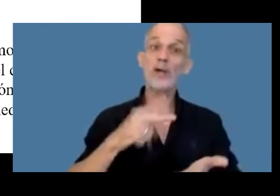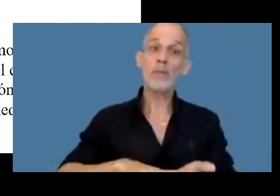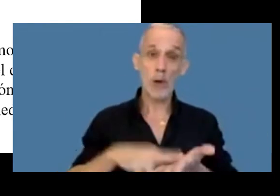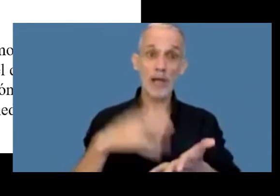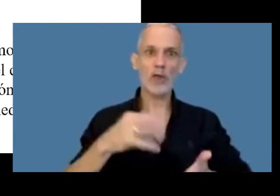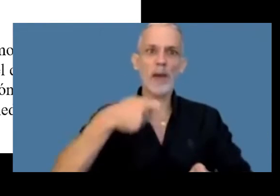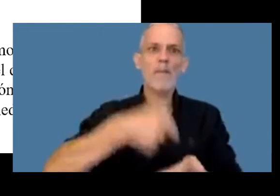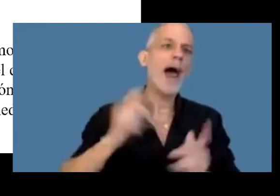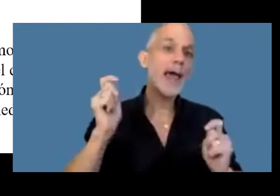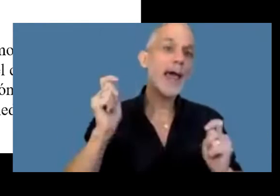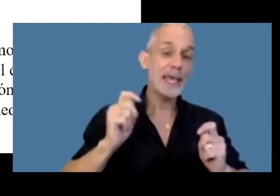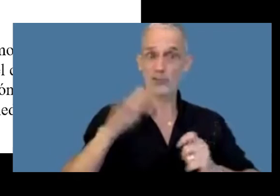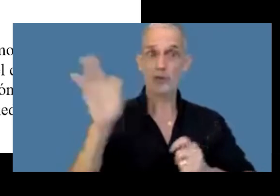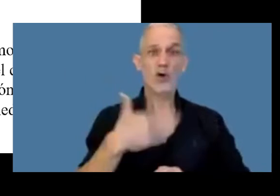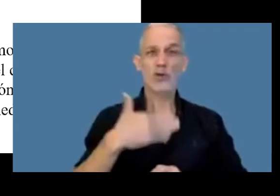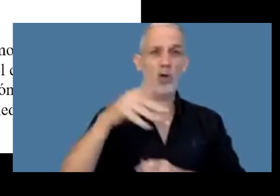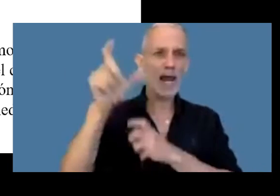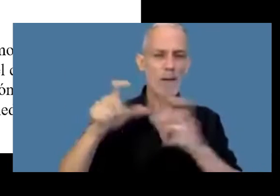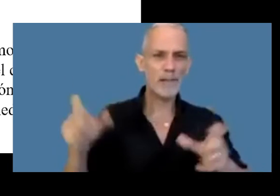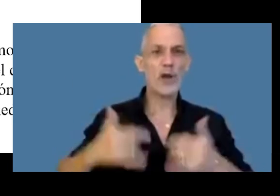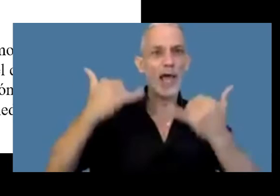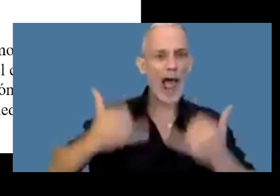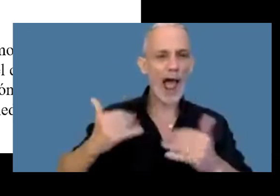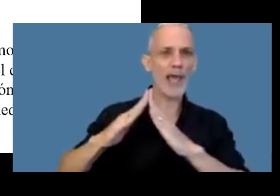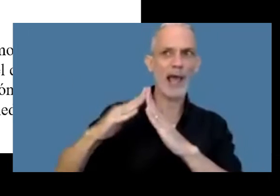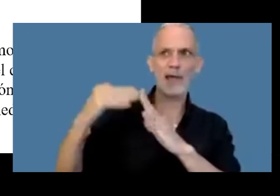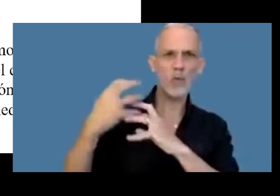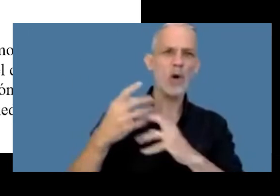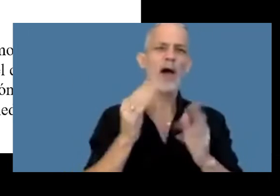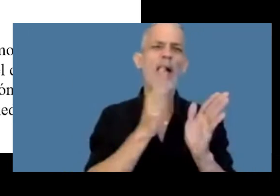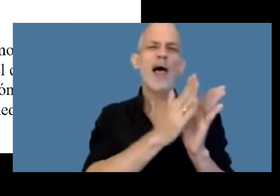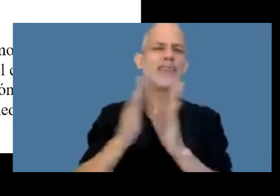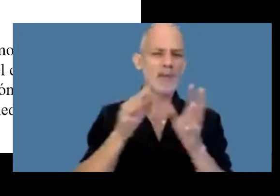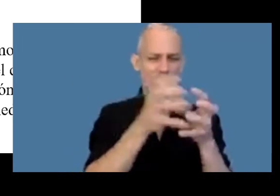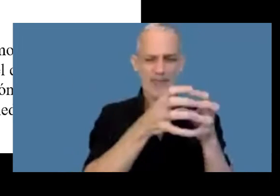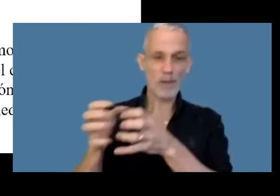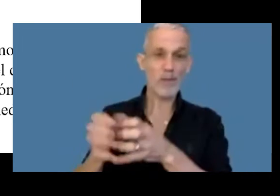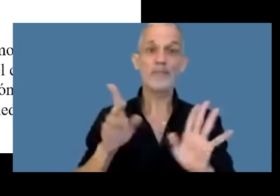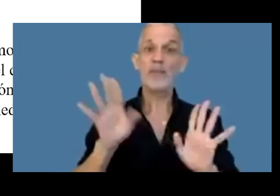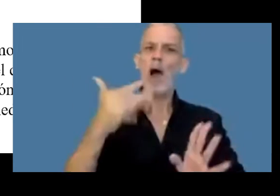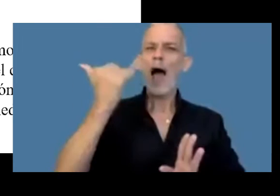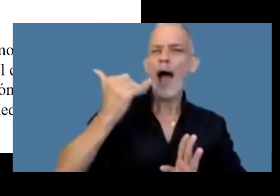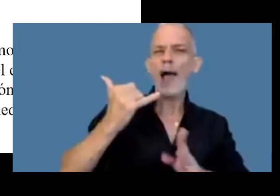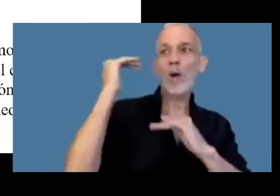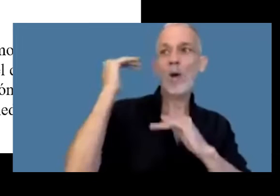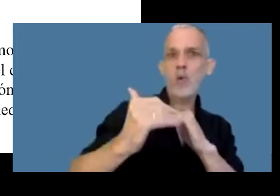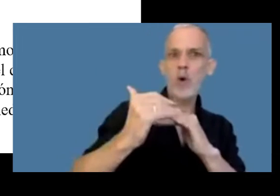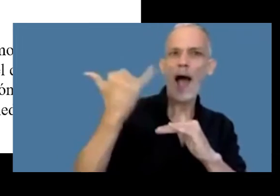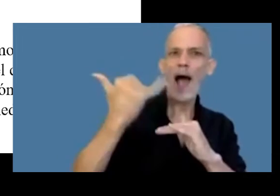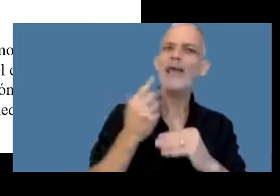abonarlo todos los consumidores y se los dividía entre potencia instalada y